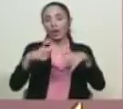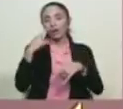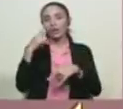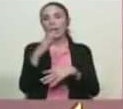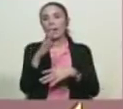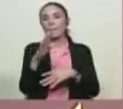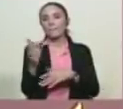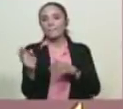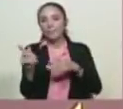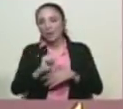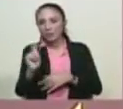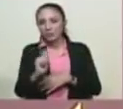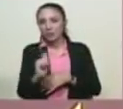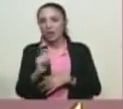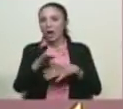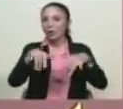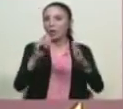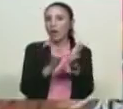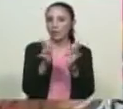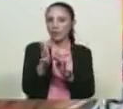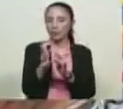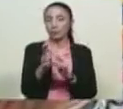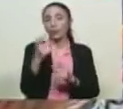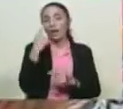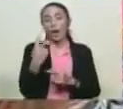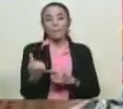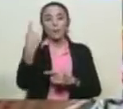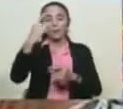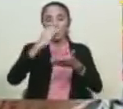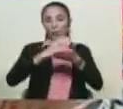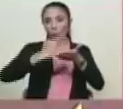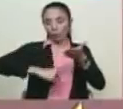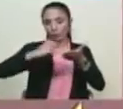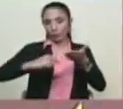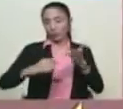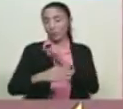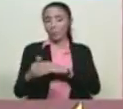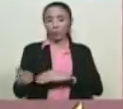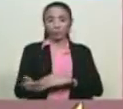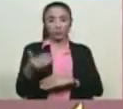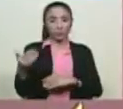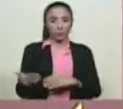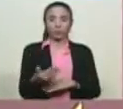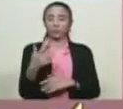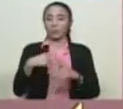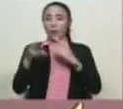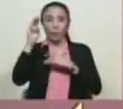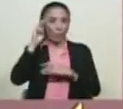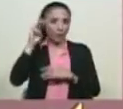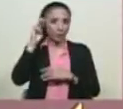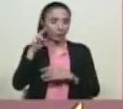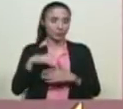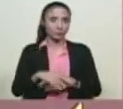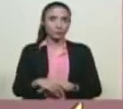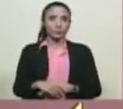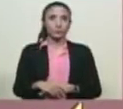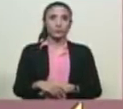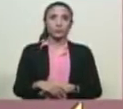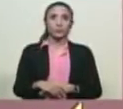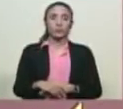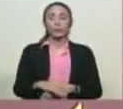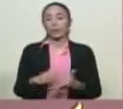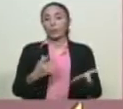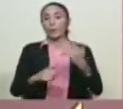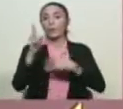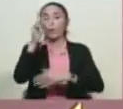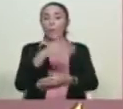cuatrimestre y estamos firmando uno de los contratos colectivos más importantes del país, que protege a más